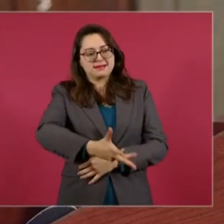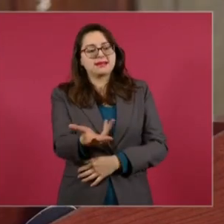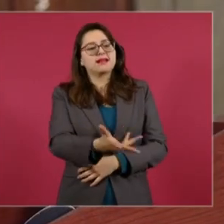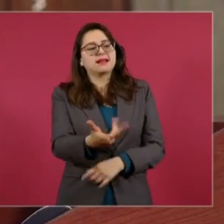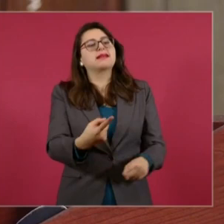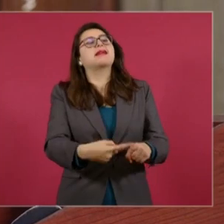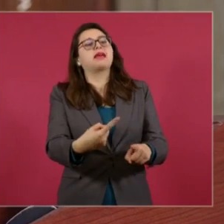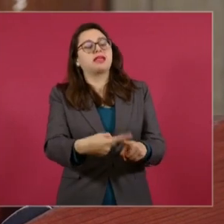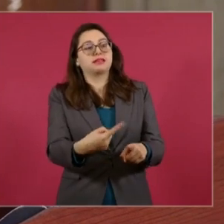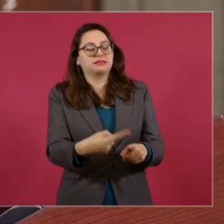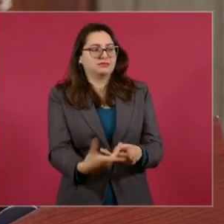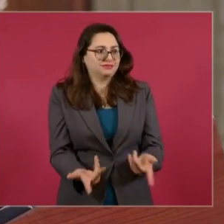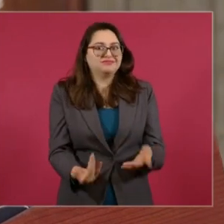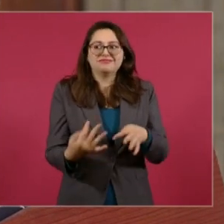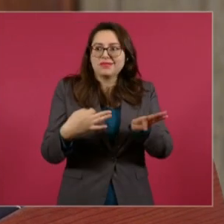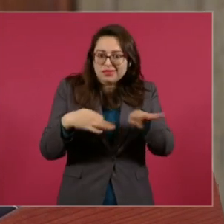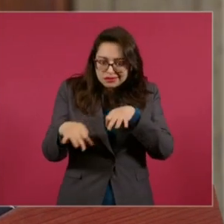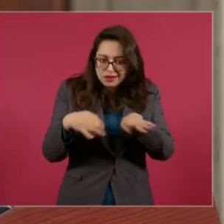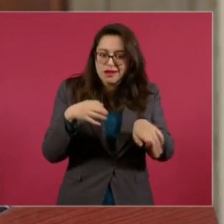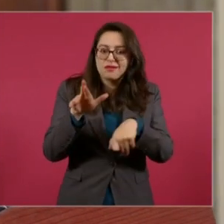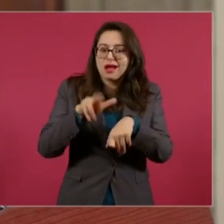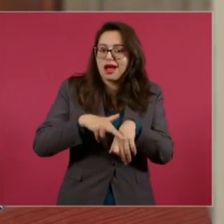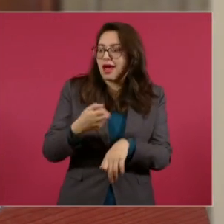Y es cosa de planearlo